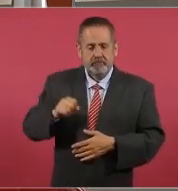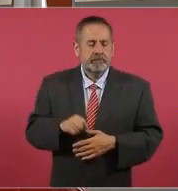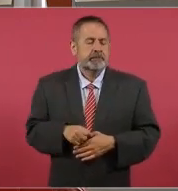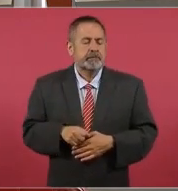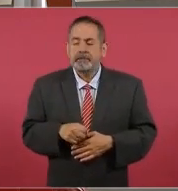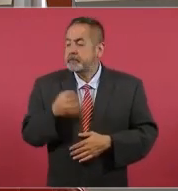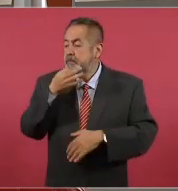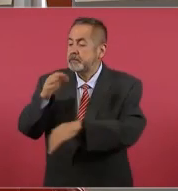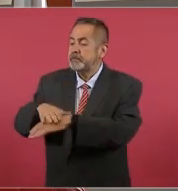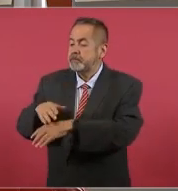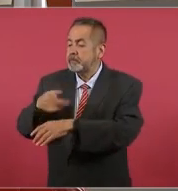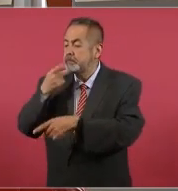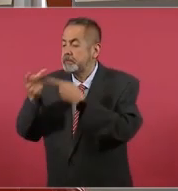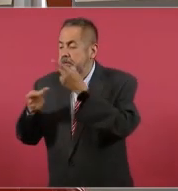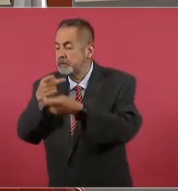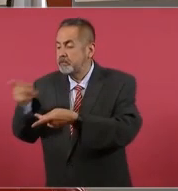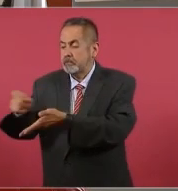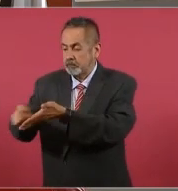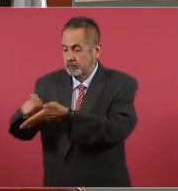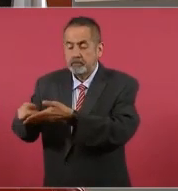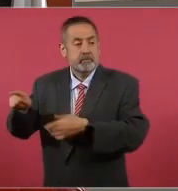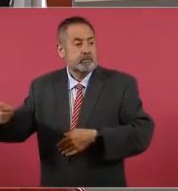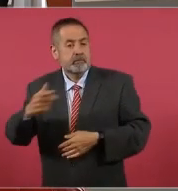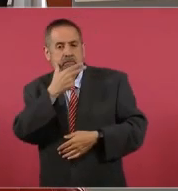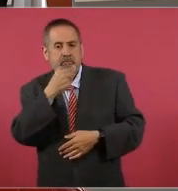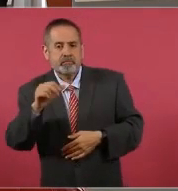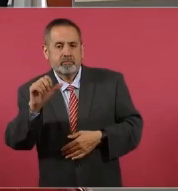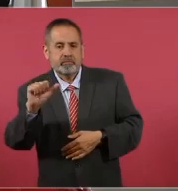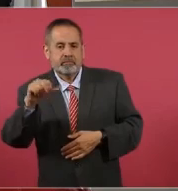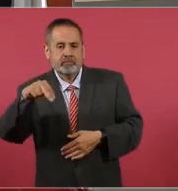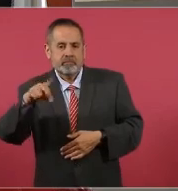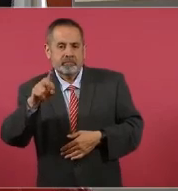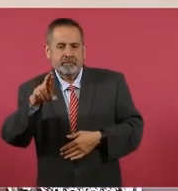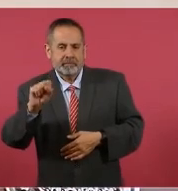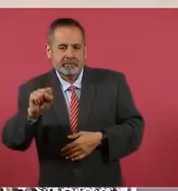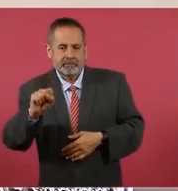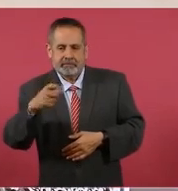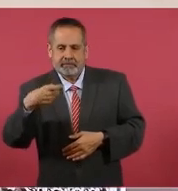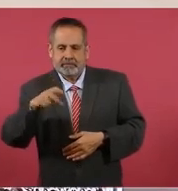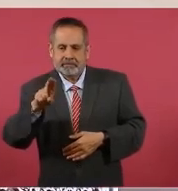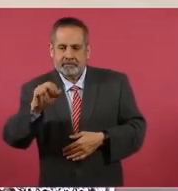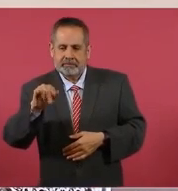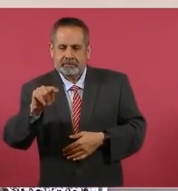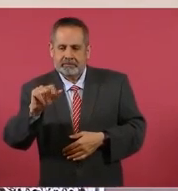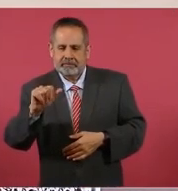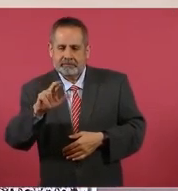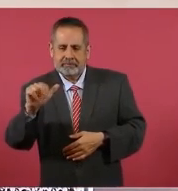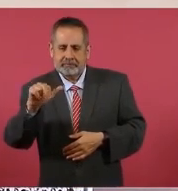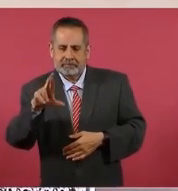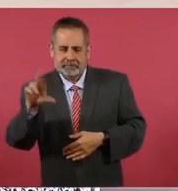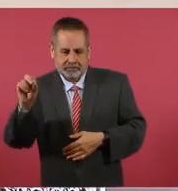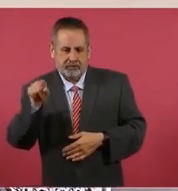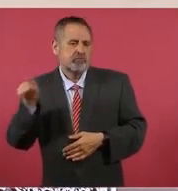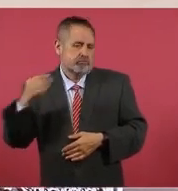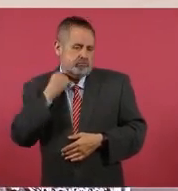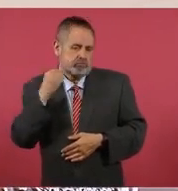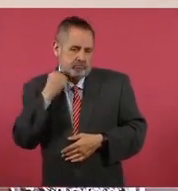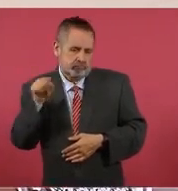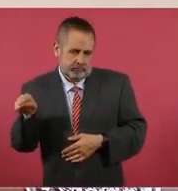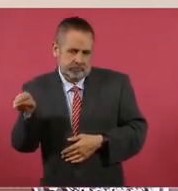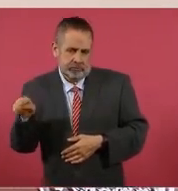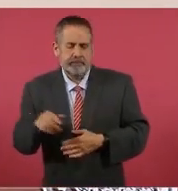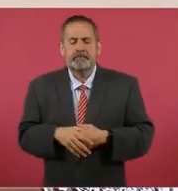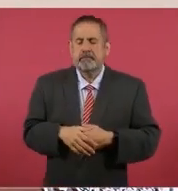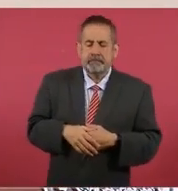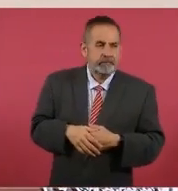Andrés Quintana Roo los sentimientos de la nación, que Andrés Quintana Roo era abogado,